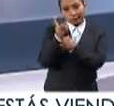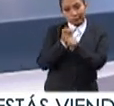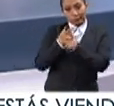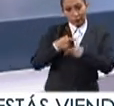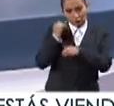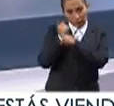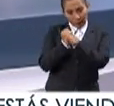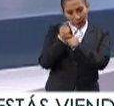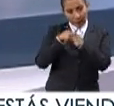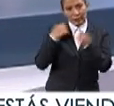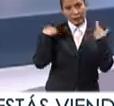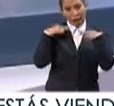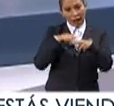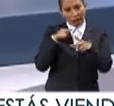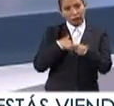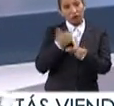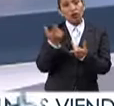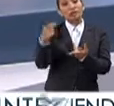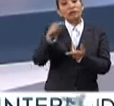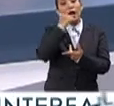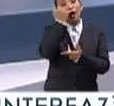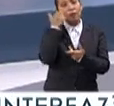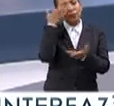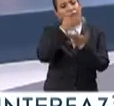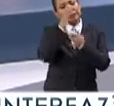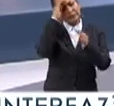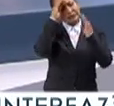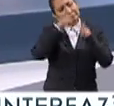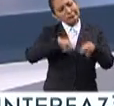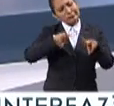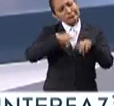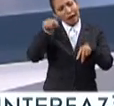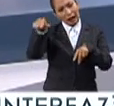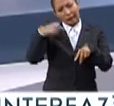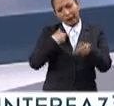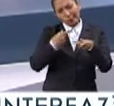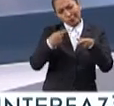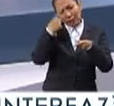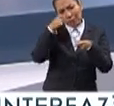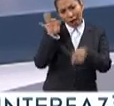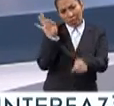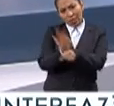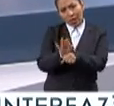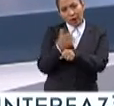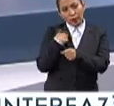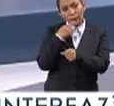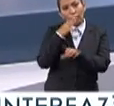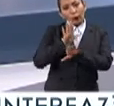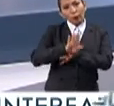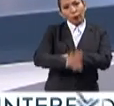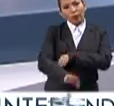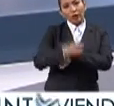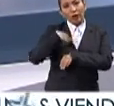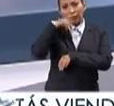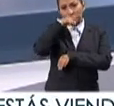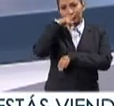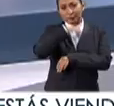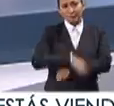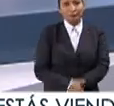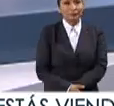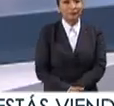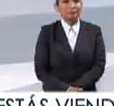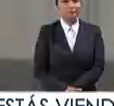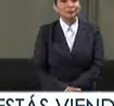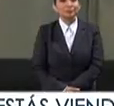investigadores académicos y alumnos a reflexionar sobre estrategias para fortalecer y preservar este bien cultural